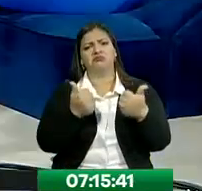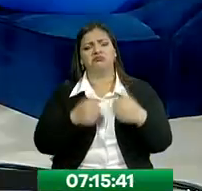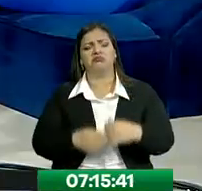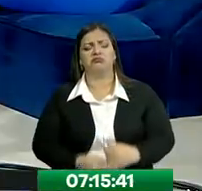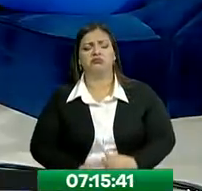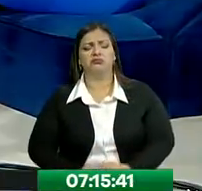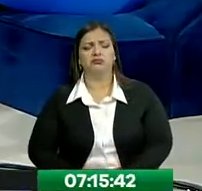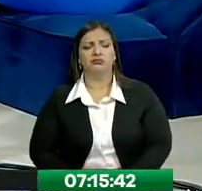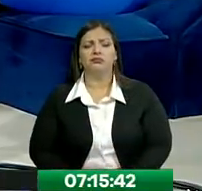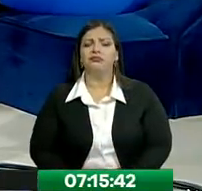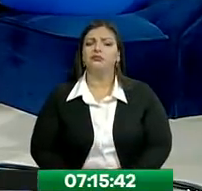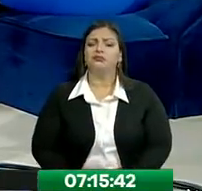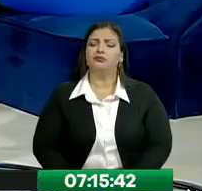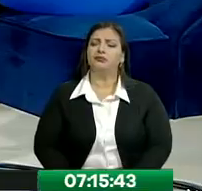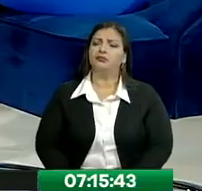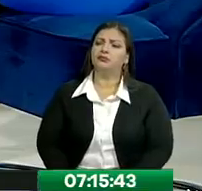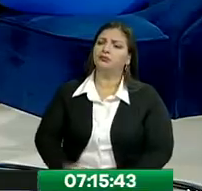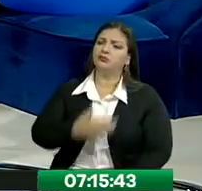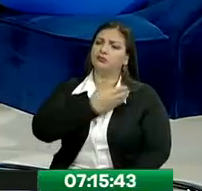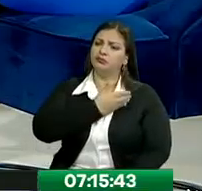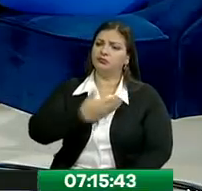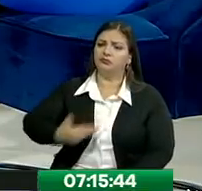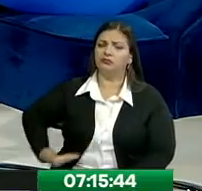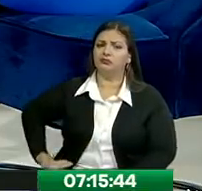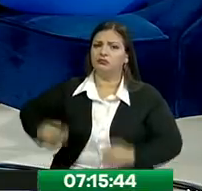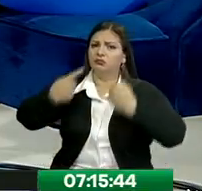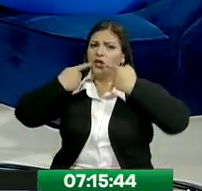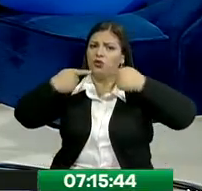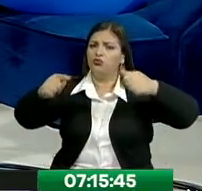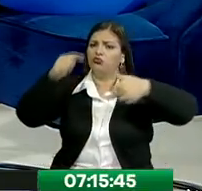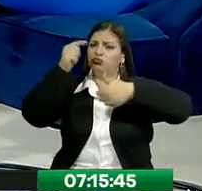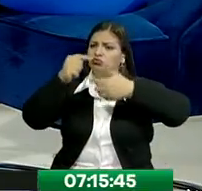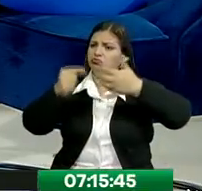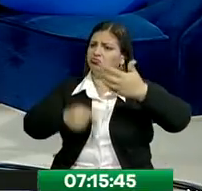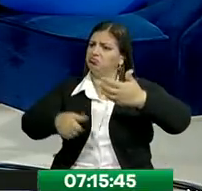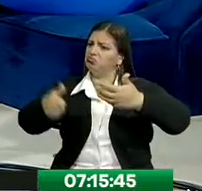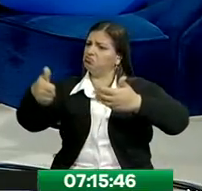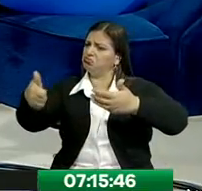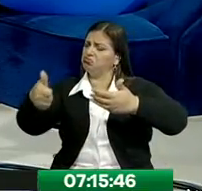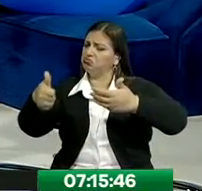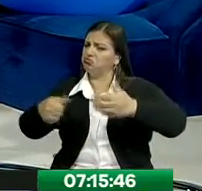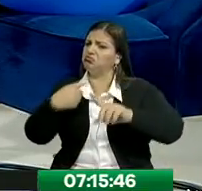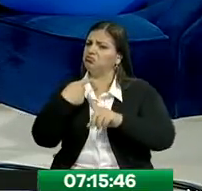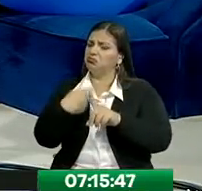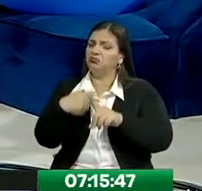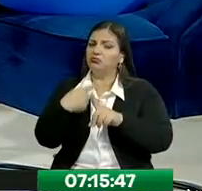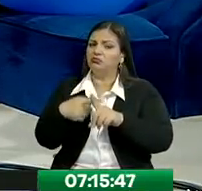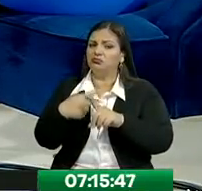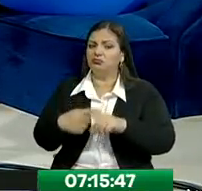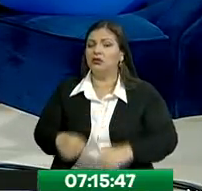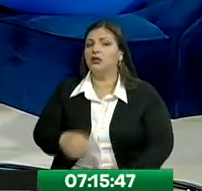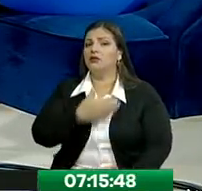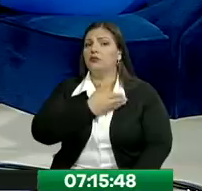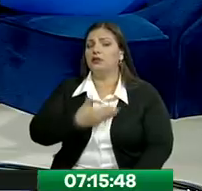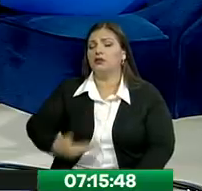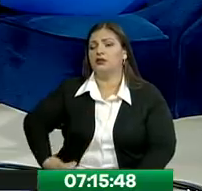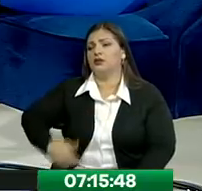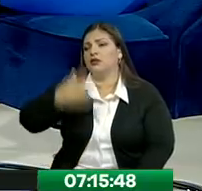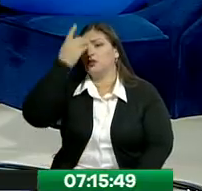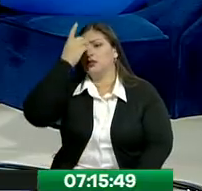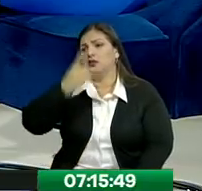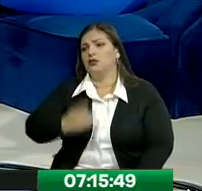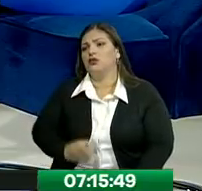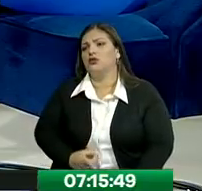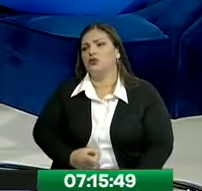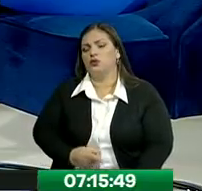anuncio del gobierno nacional ha sido altamente positivo. Incluso el presidente Moreno, mediante el decreto 491, ha dispuesto